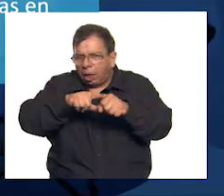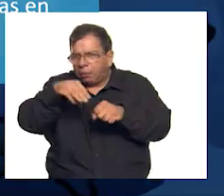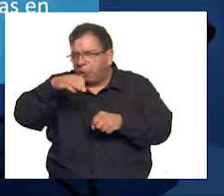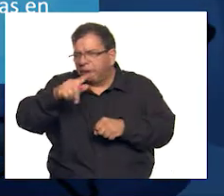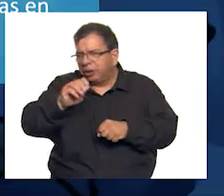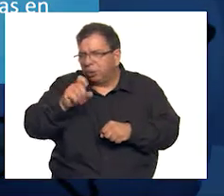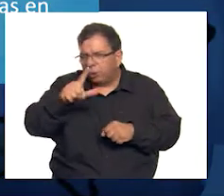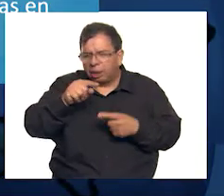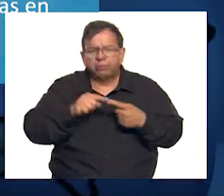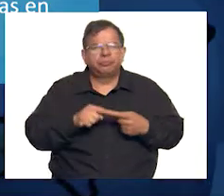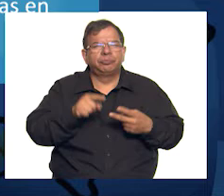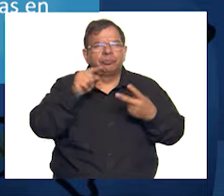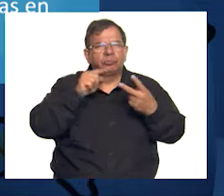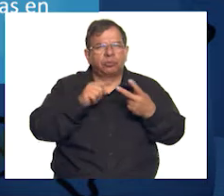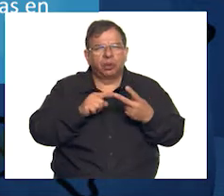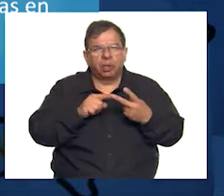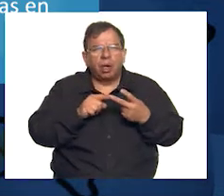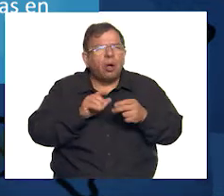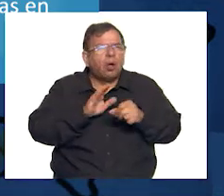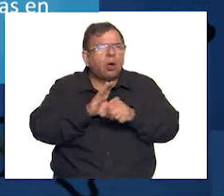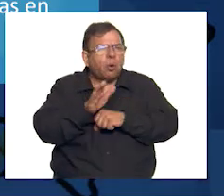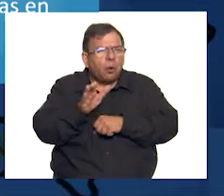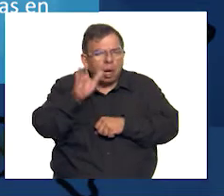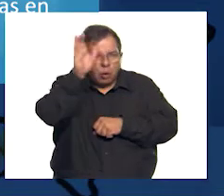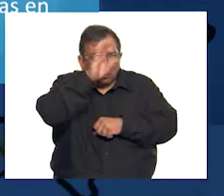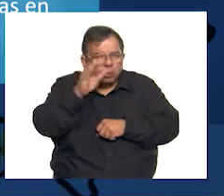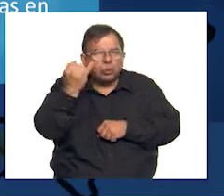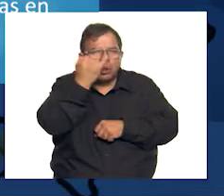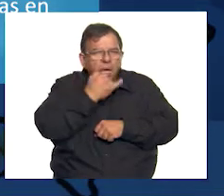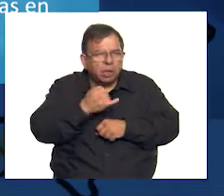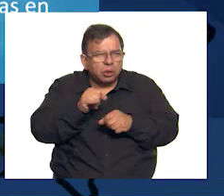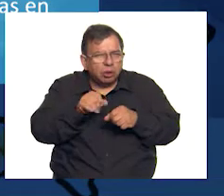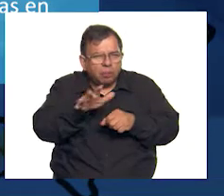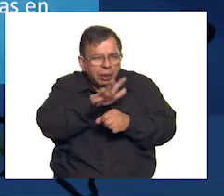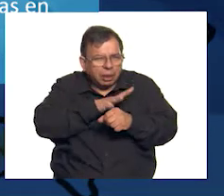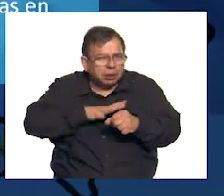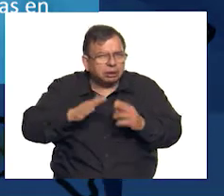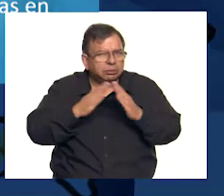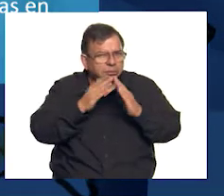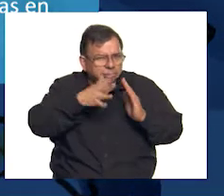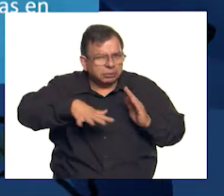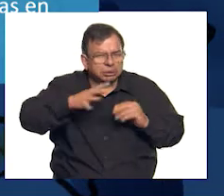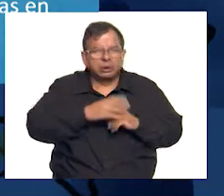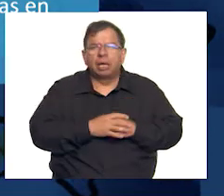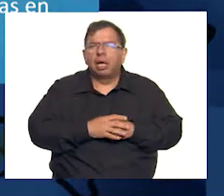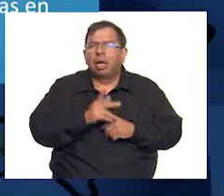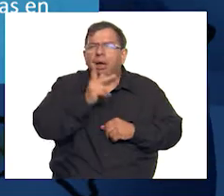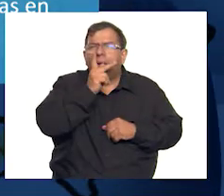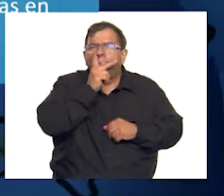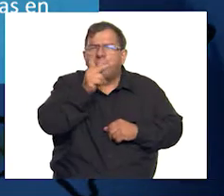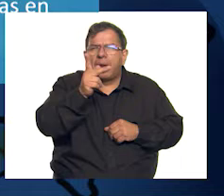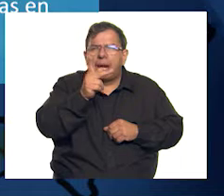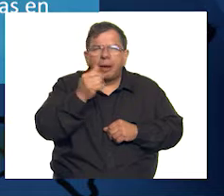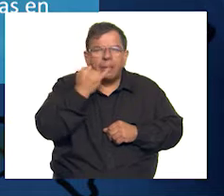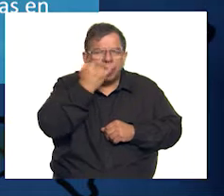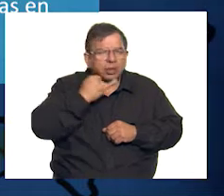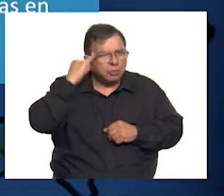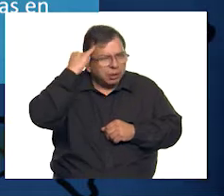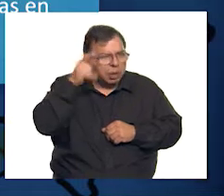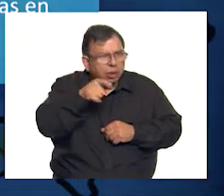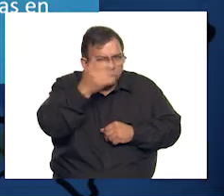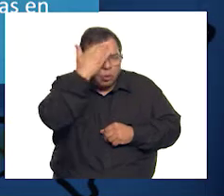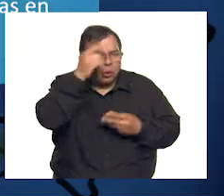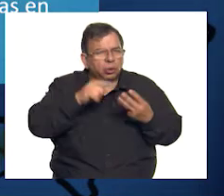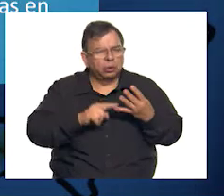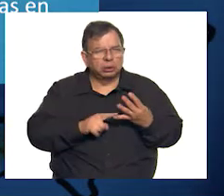2, ¿qué culturas y lenguas existen en tu región? 3. ¿Qué palabras en lengua indígena conoces?